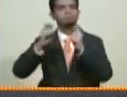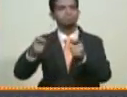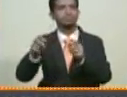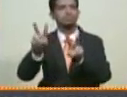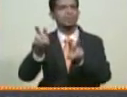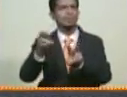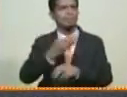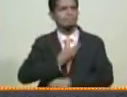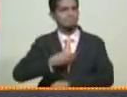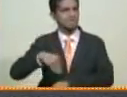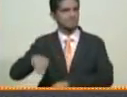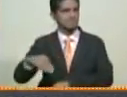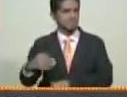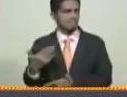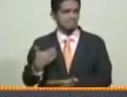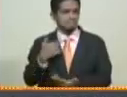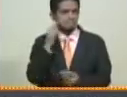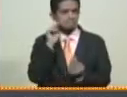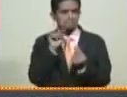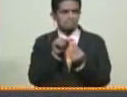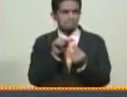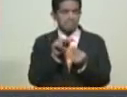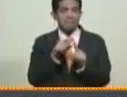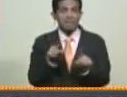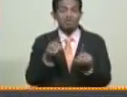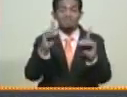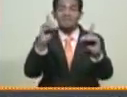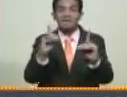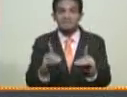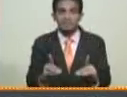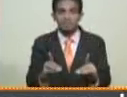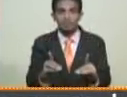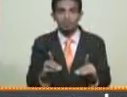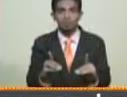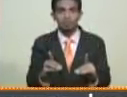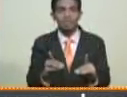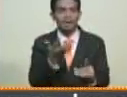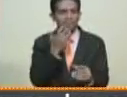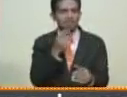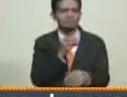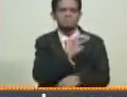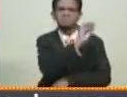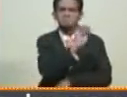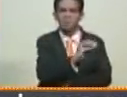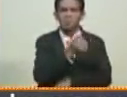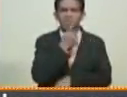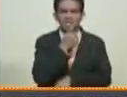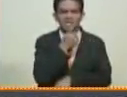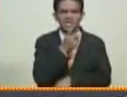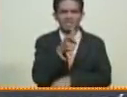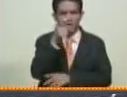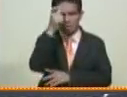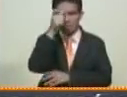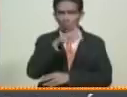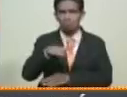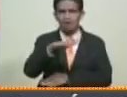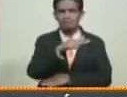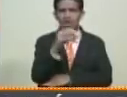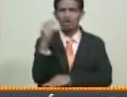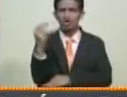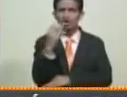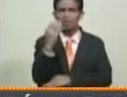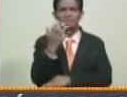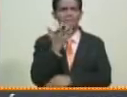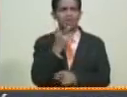desconozco eso, ¿no? Pero una decisión de ese tipo se la habrán consultado al pueblo colombiano. ¿Qué vínculos tiene Colombia con la